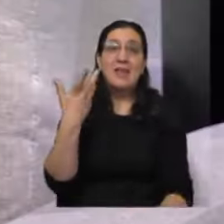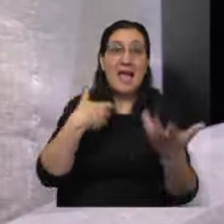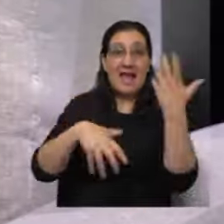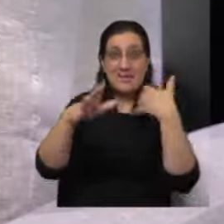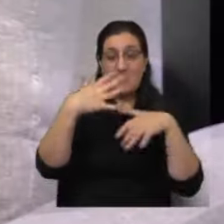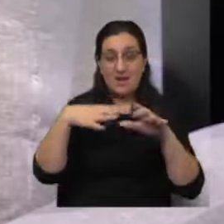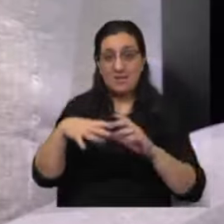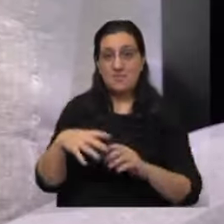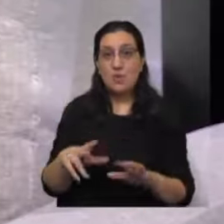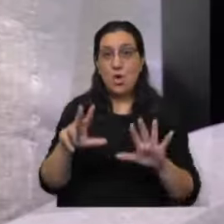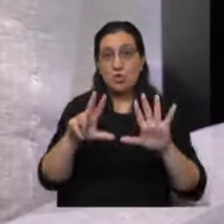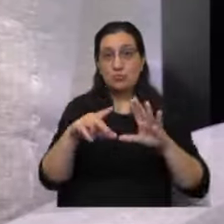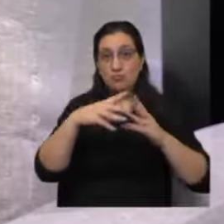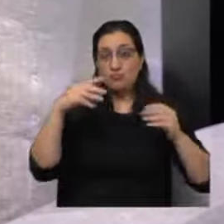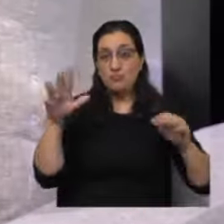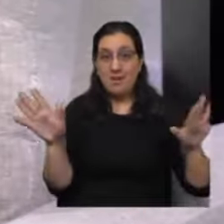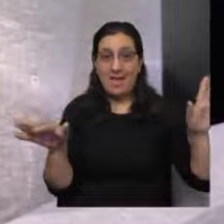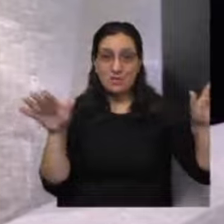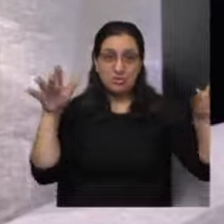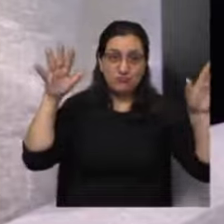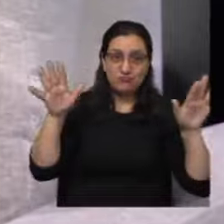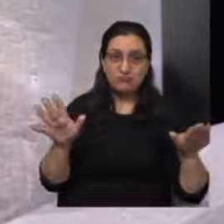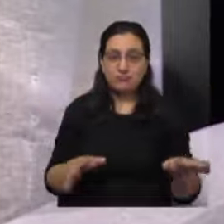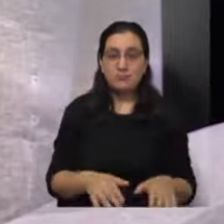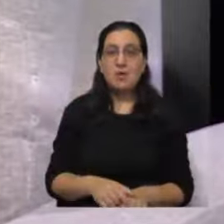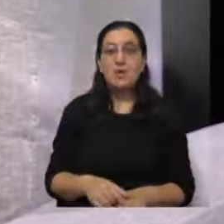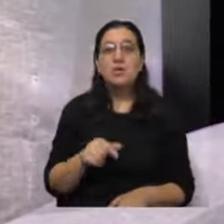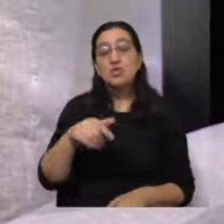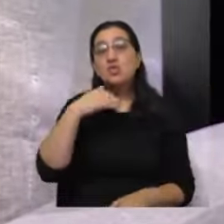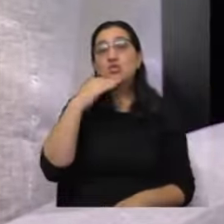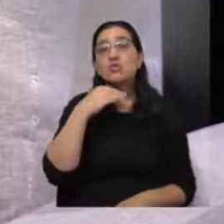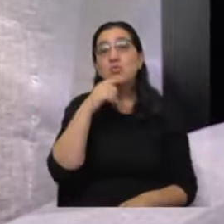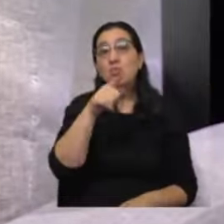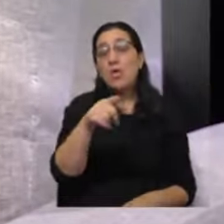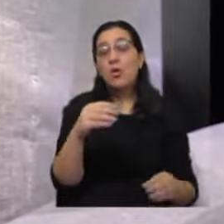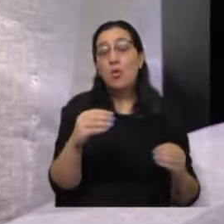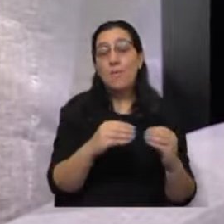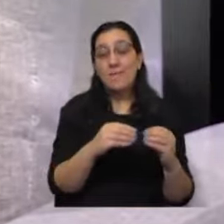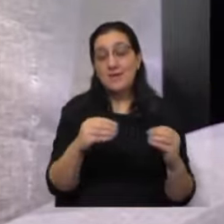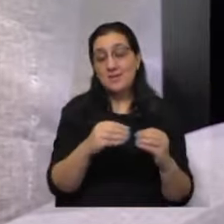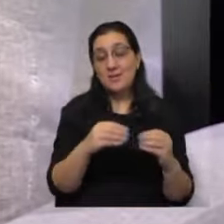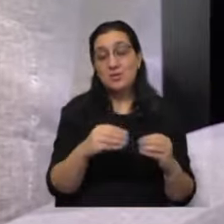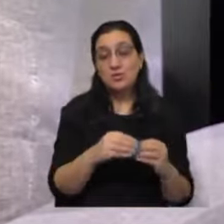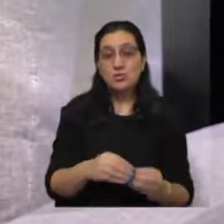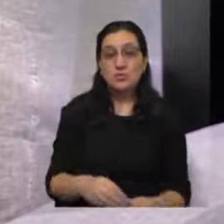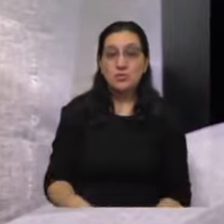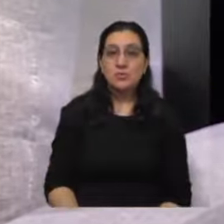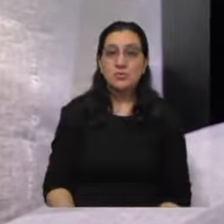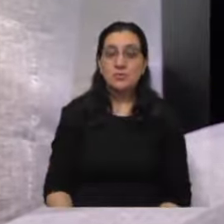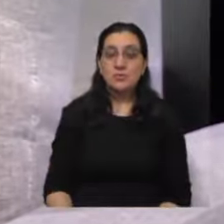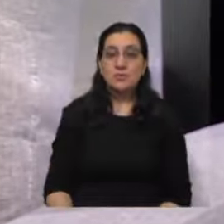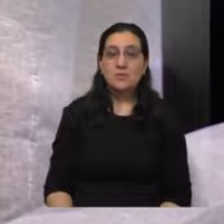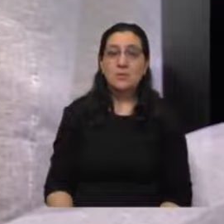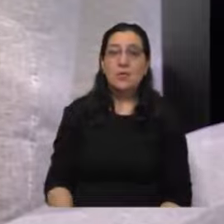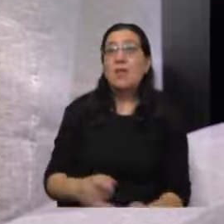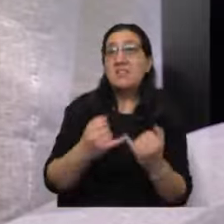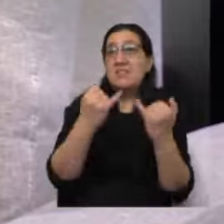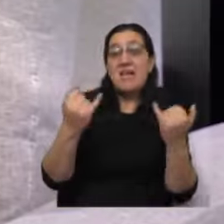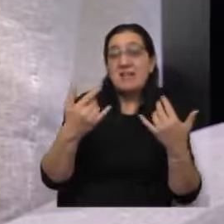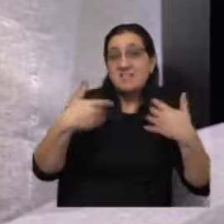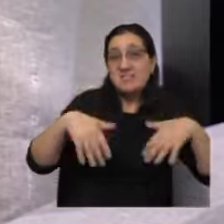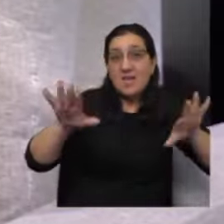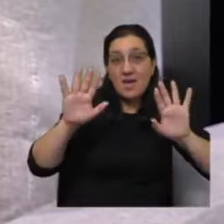datos curiosos, porque yo no sé si ustedes, compañeros y compañeras, personas que están del otro lado viendo este programa a la hora que sea o el día que sea,